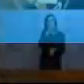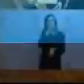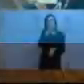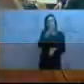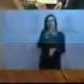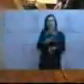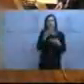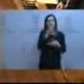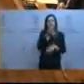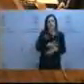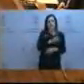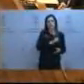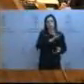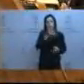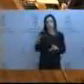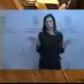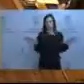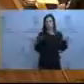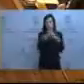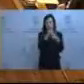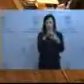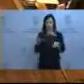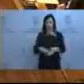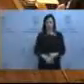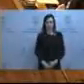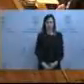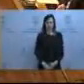Tiene la palabra el Grupo Popular.